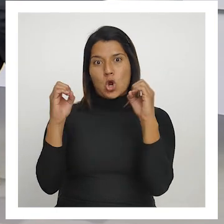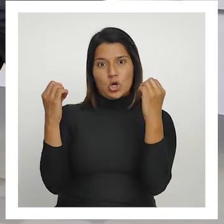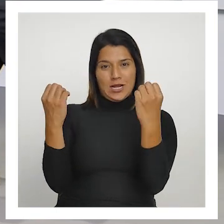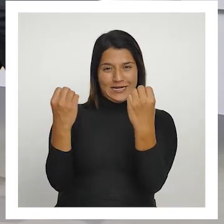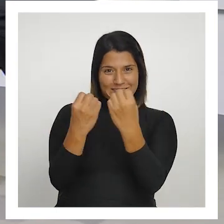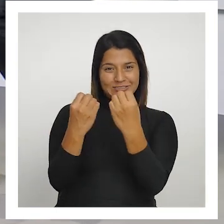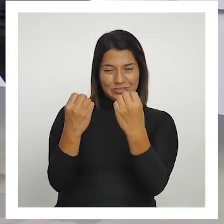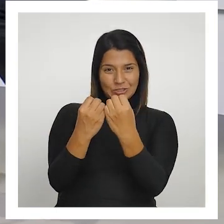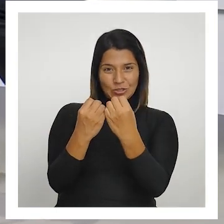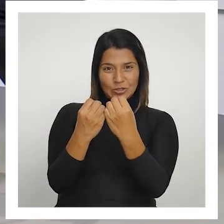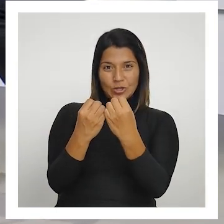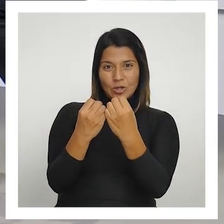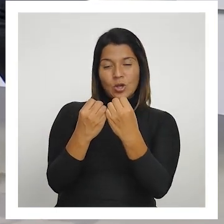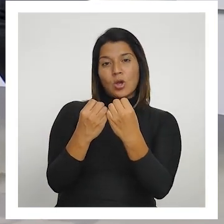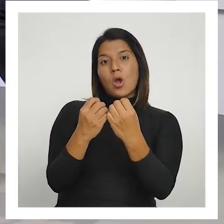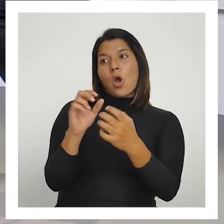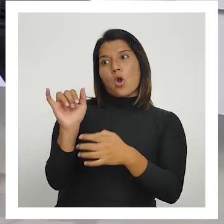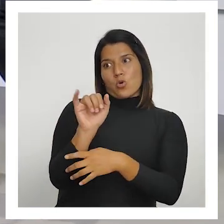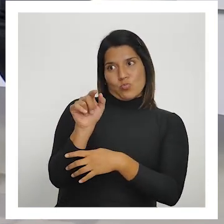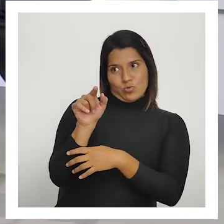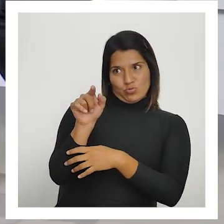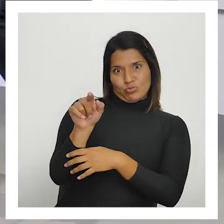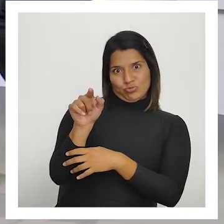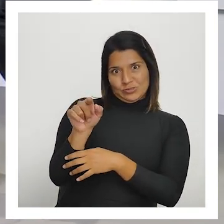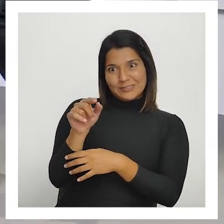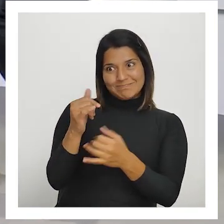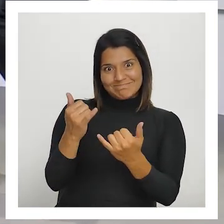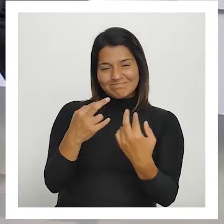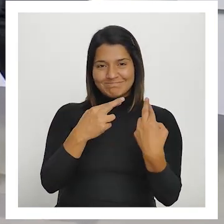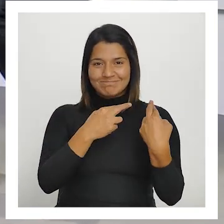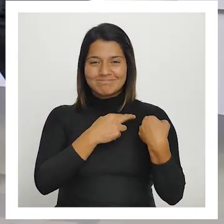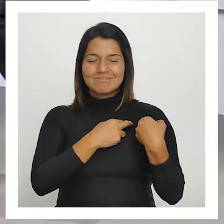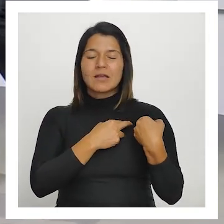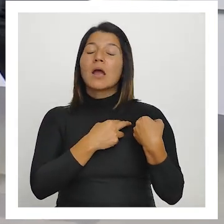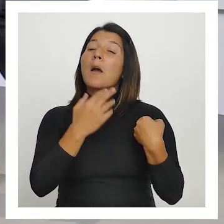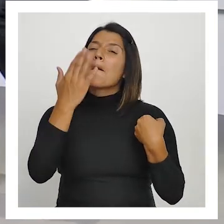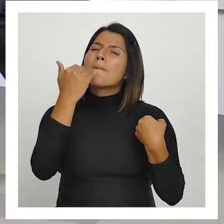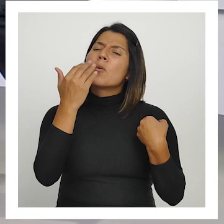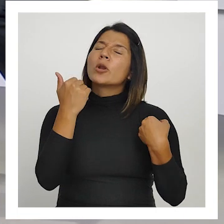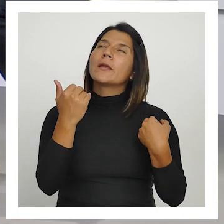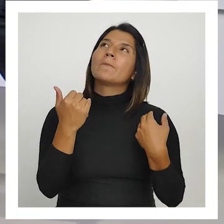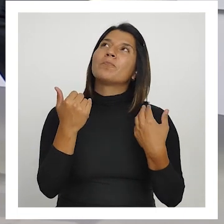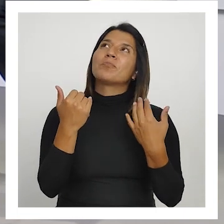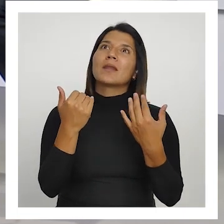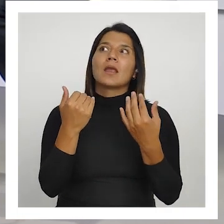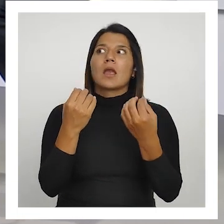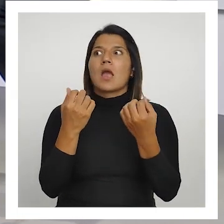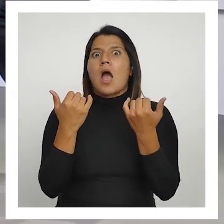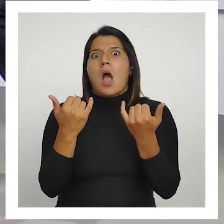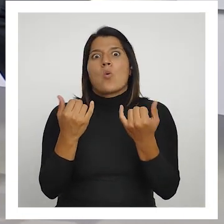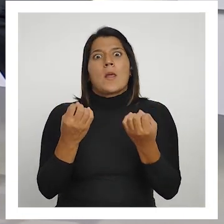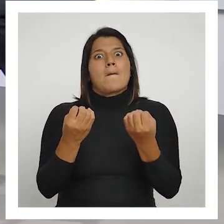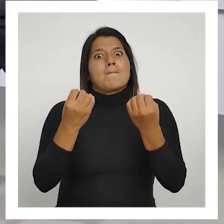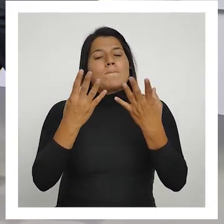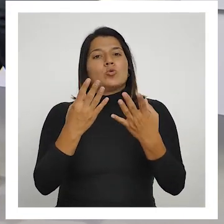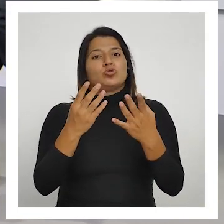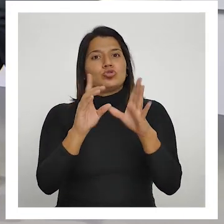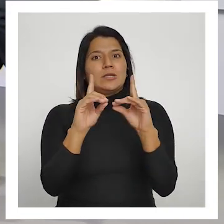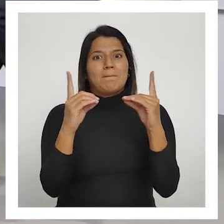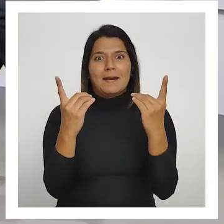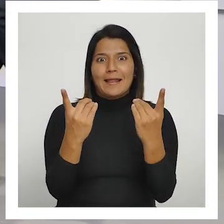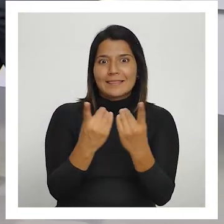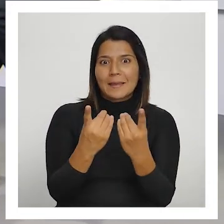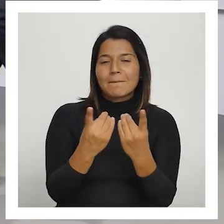que maneja, sobre todo en el ámbito de que hay muchas direcciones, hay muchos consejos, hay